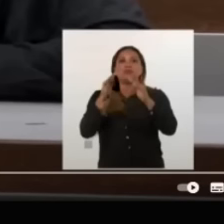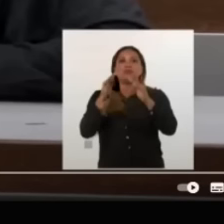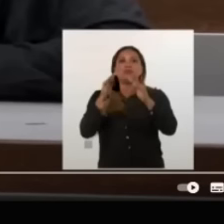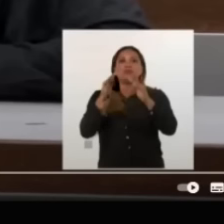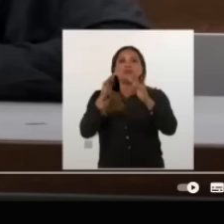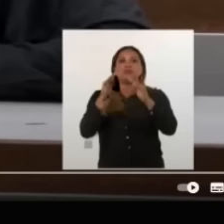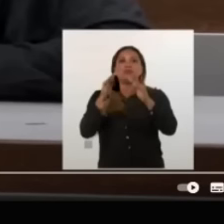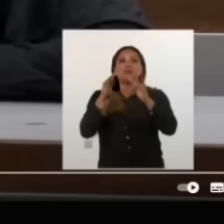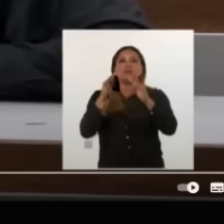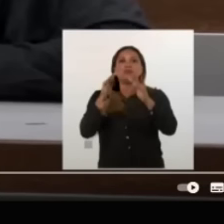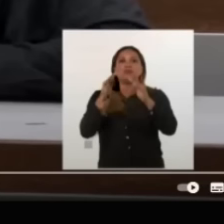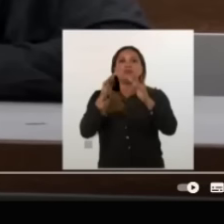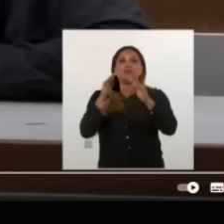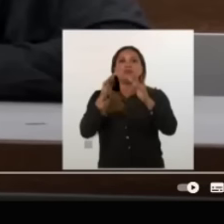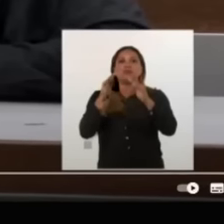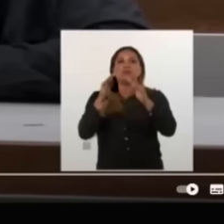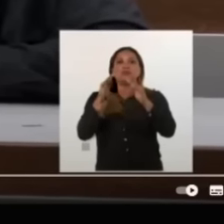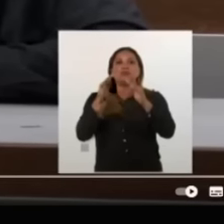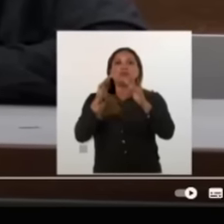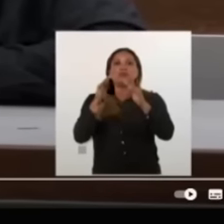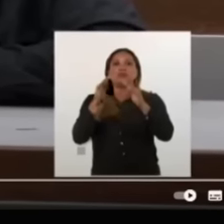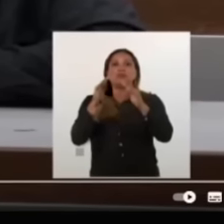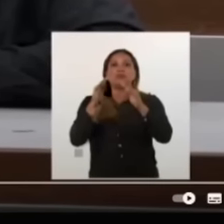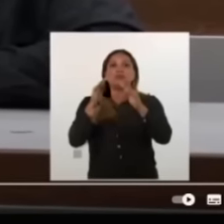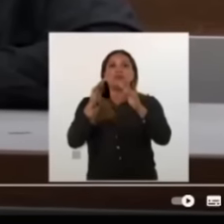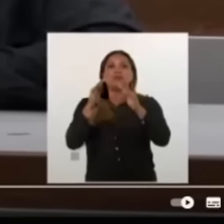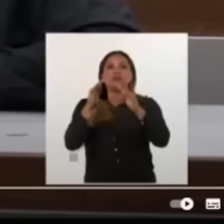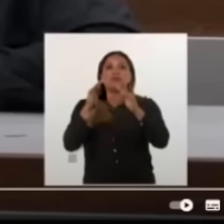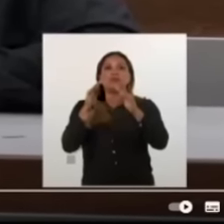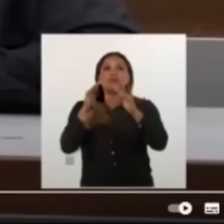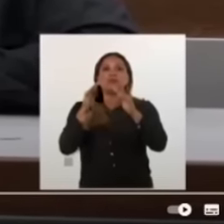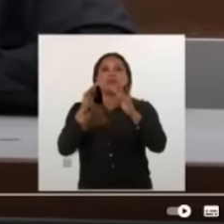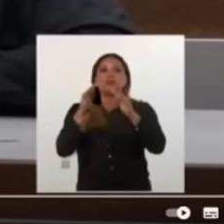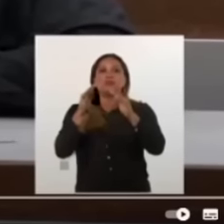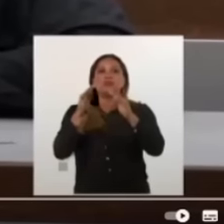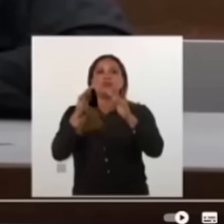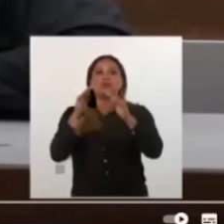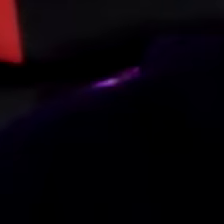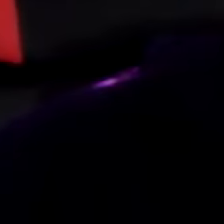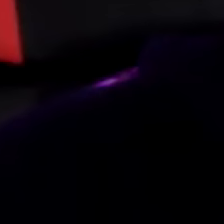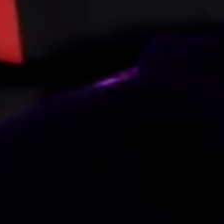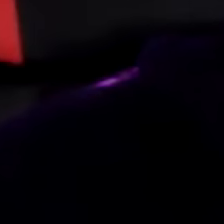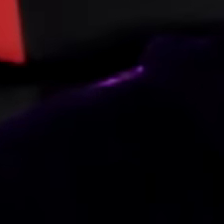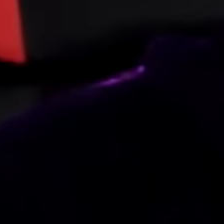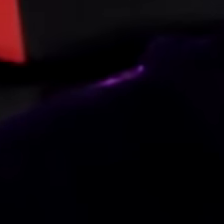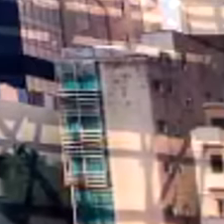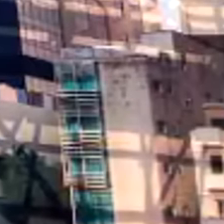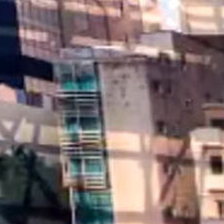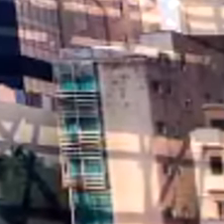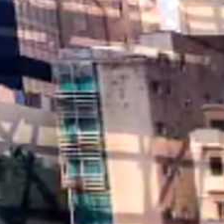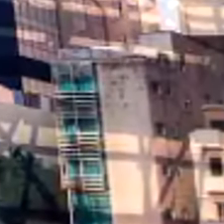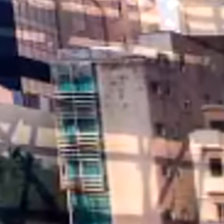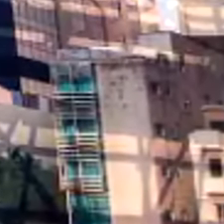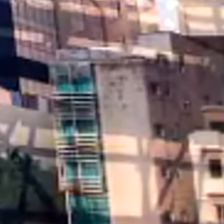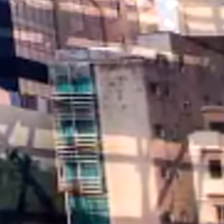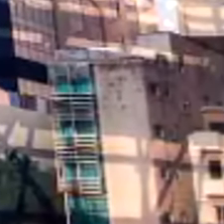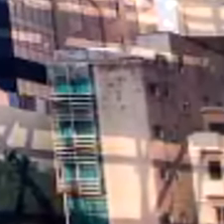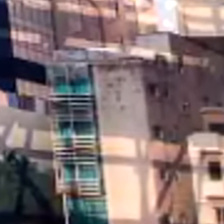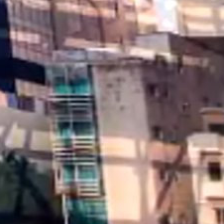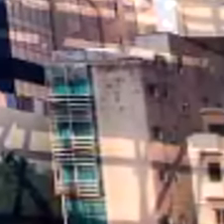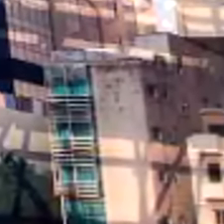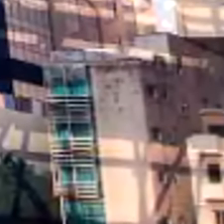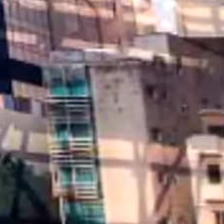falto es decir cuando tú veas que abren un hueco ciérrelo cuando veas un ladrillo llama la policía es lo mismo cubano Cuando tú veas que empiecen a